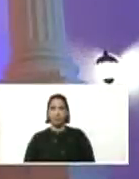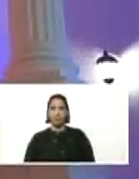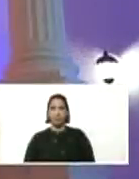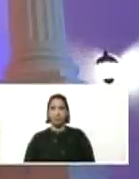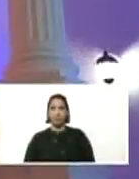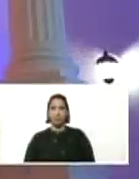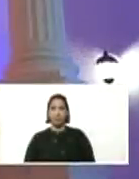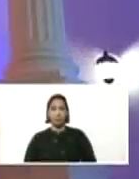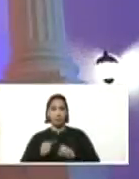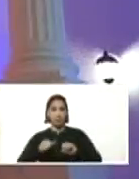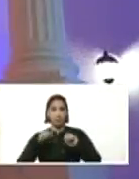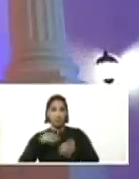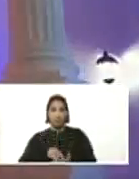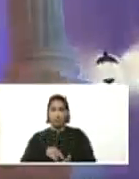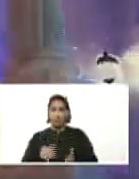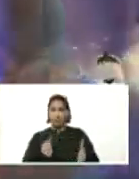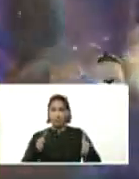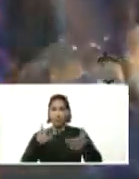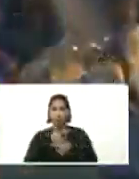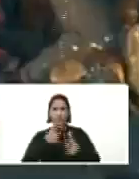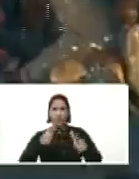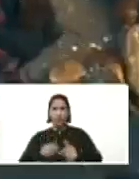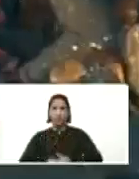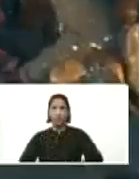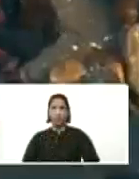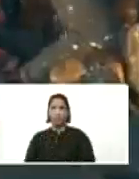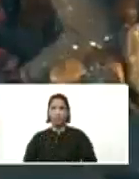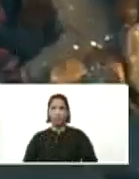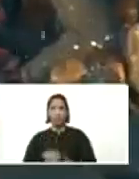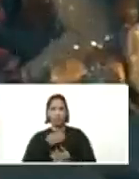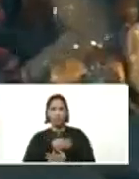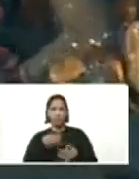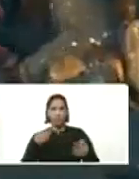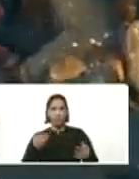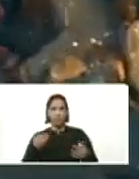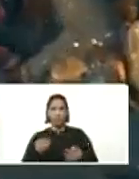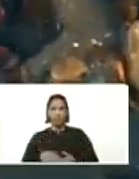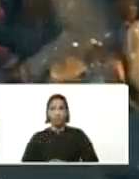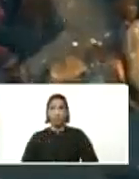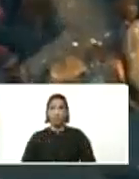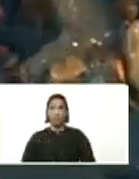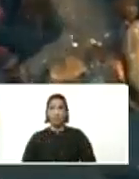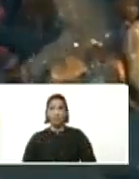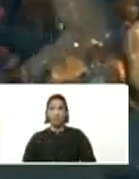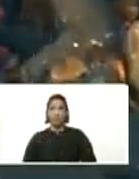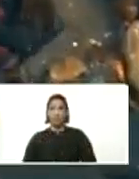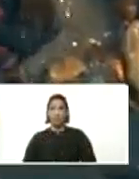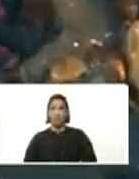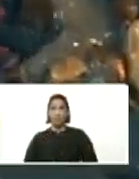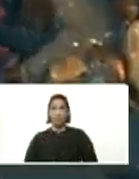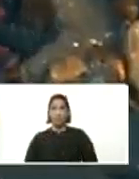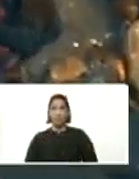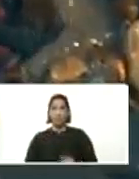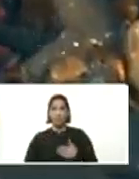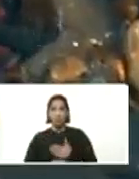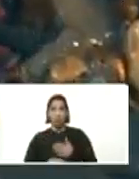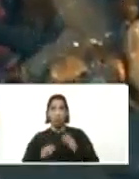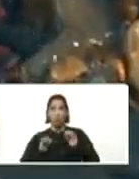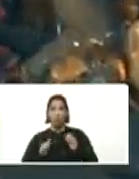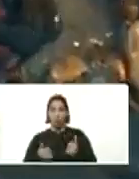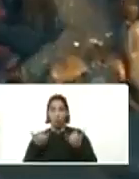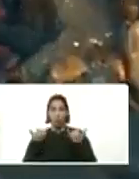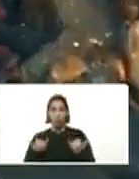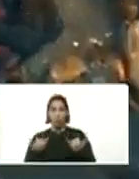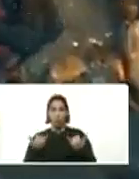Bobo, Carabobo, Caminos de Libertad. Excelente. Vamos a proceder en este